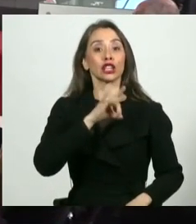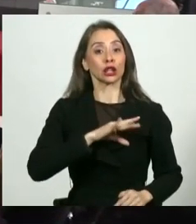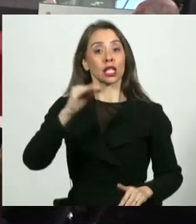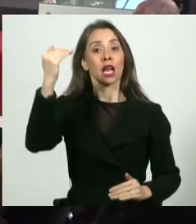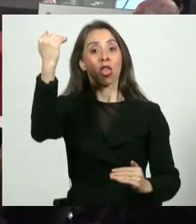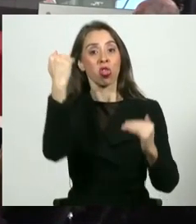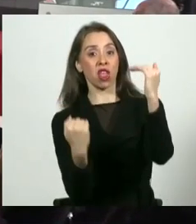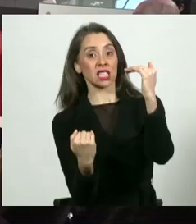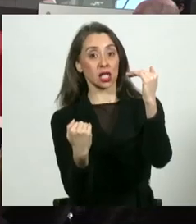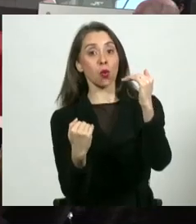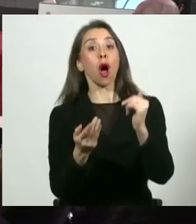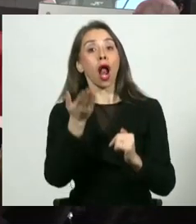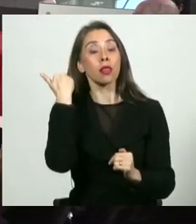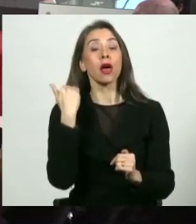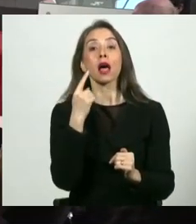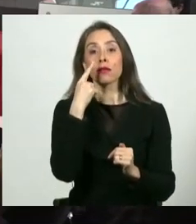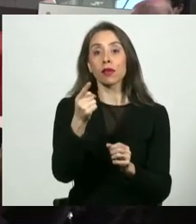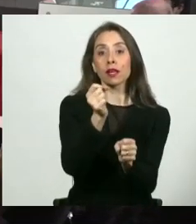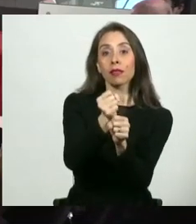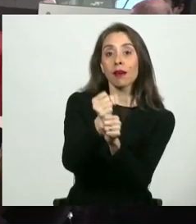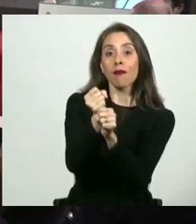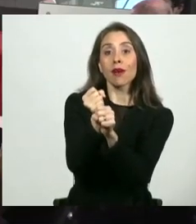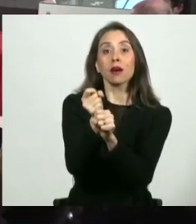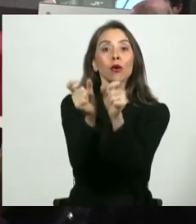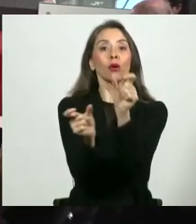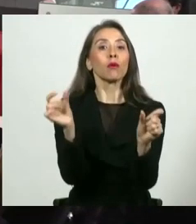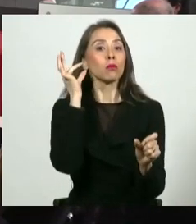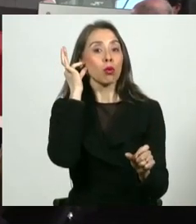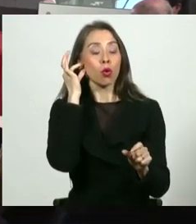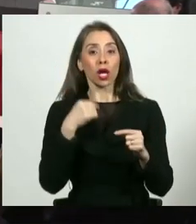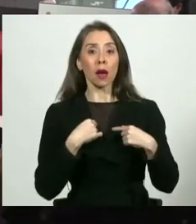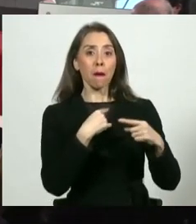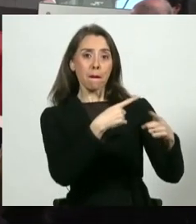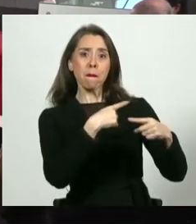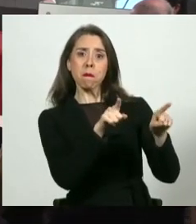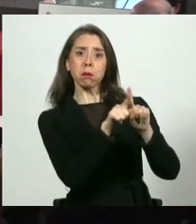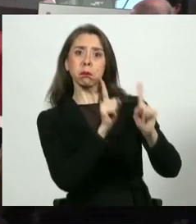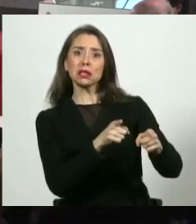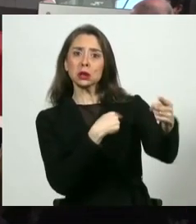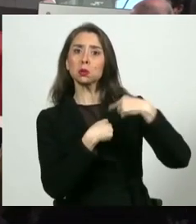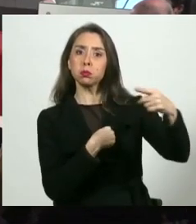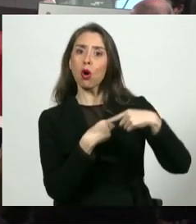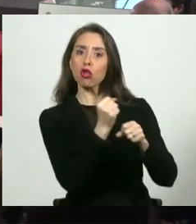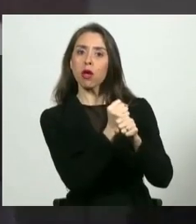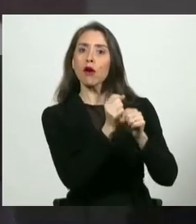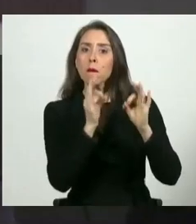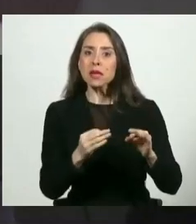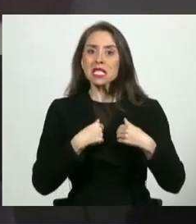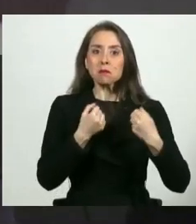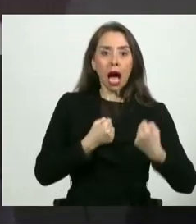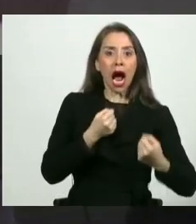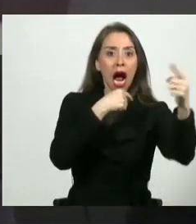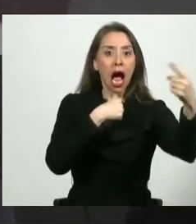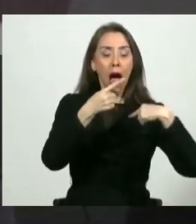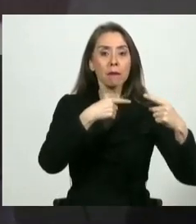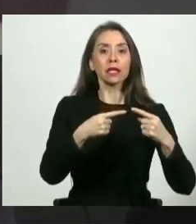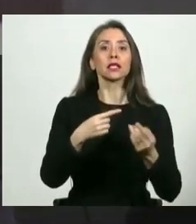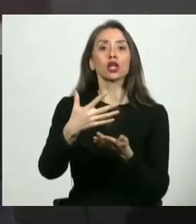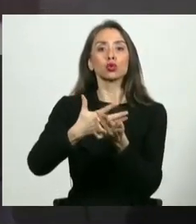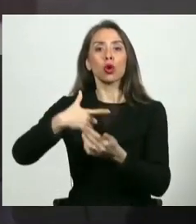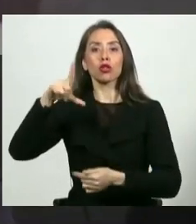se expresó recientemente en un mercado laboral donde las mujeres, para la misma función, con las mismas capacidades, tienen una remuneración inferior en promedio a la de